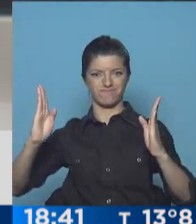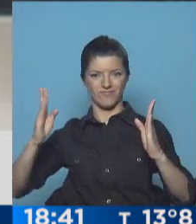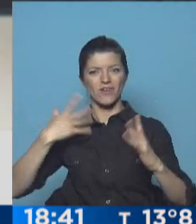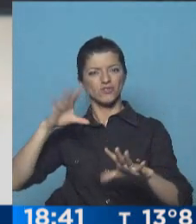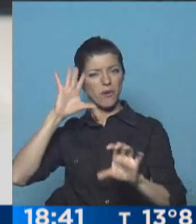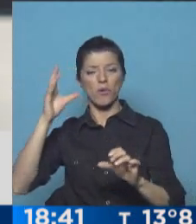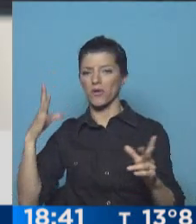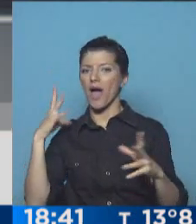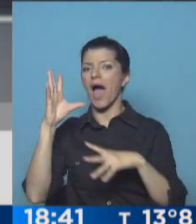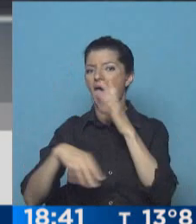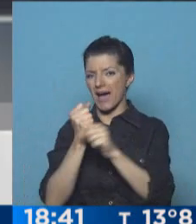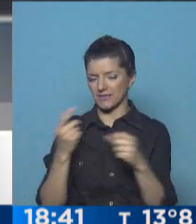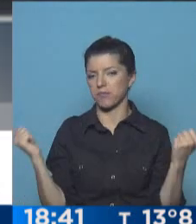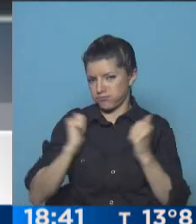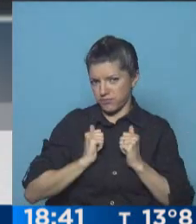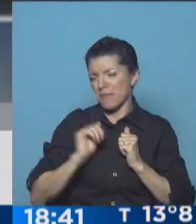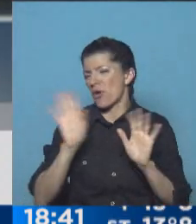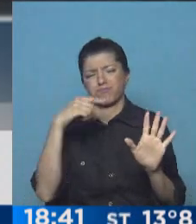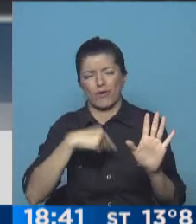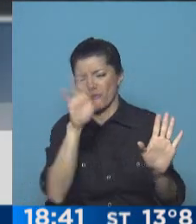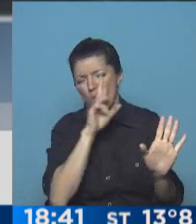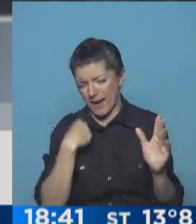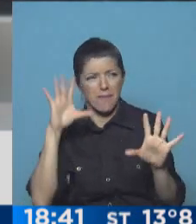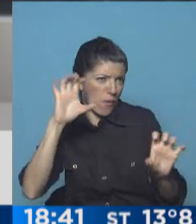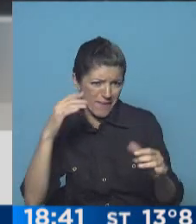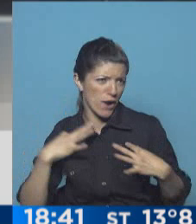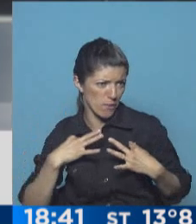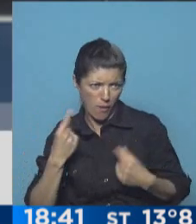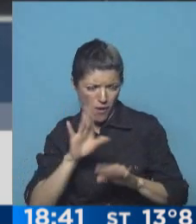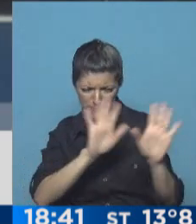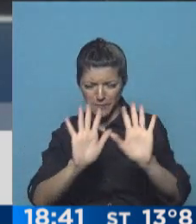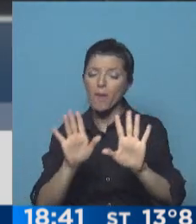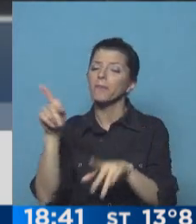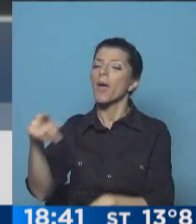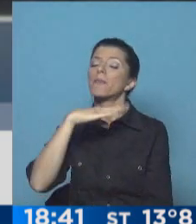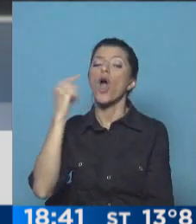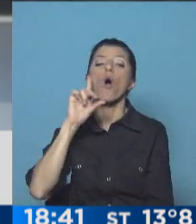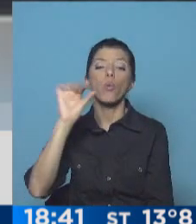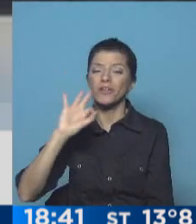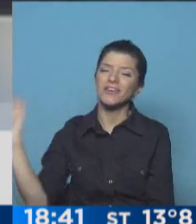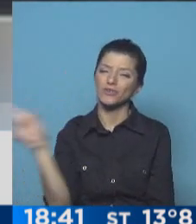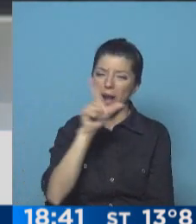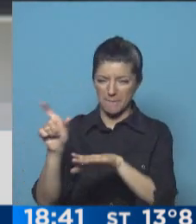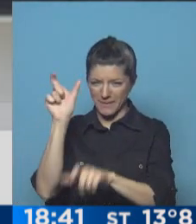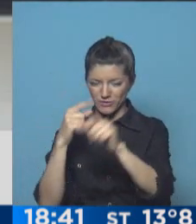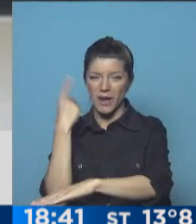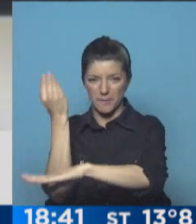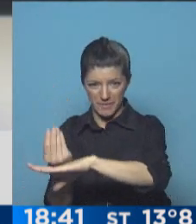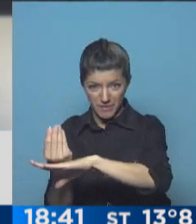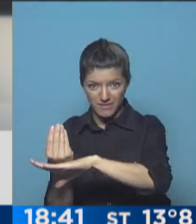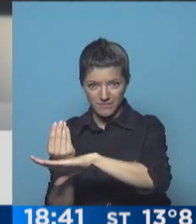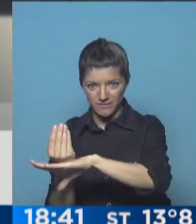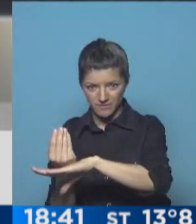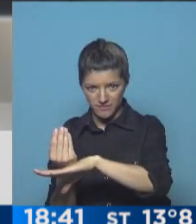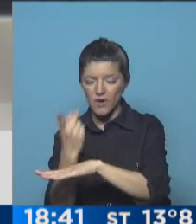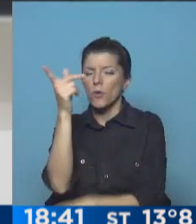que tenía puesto. Bueno, esas son cosas de mujer, no importa. No importa. Pero Julio, y a todos los caletenses y a todas las caletenses,